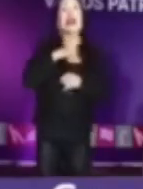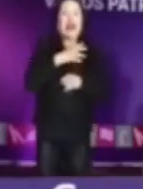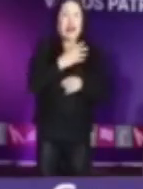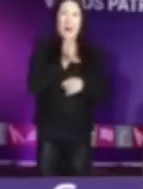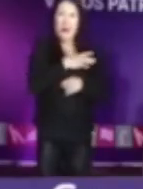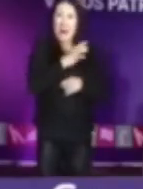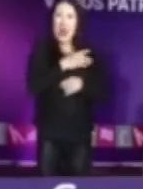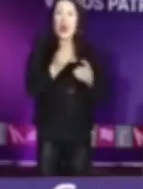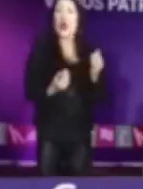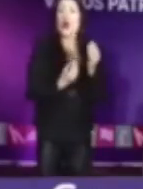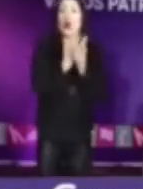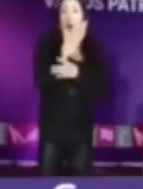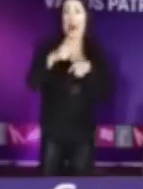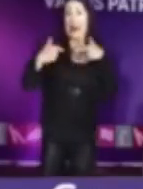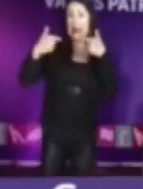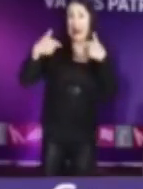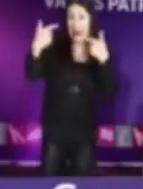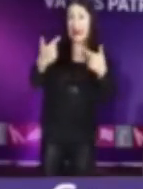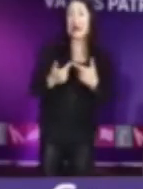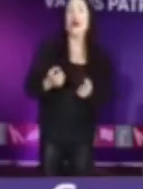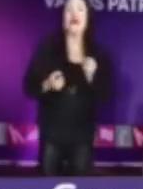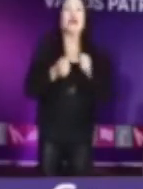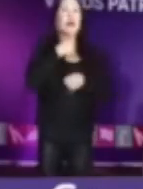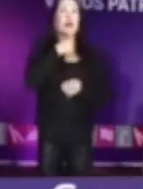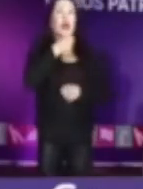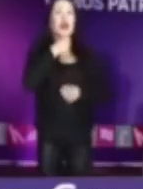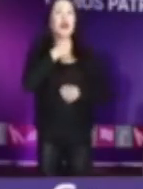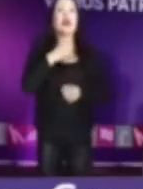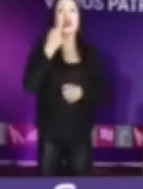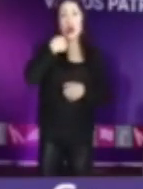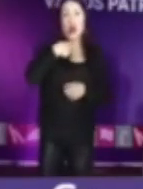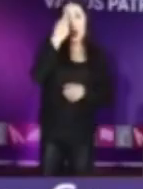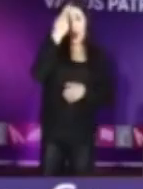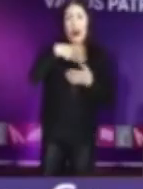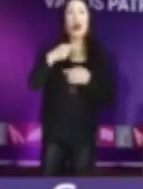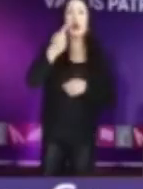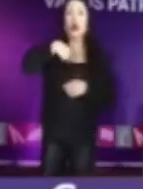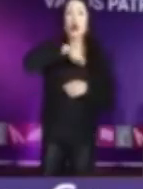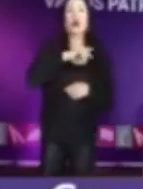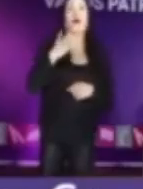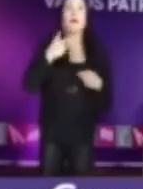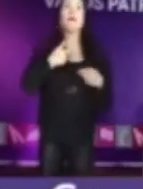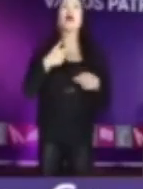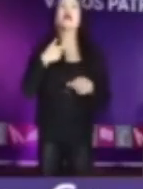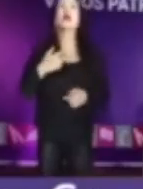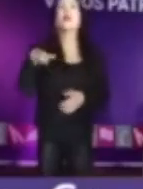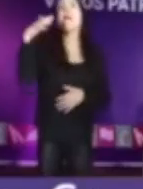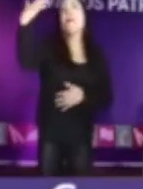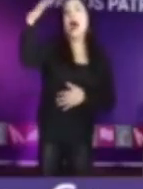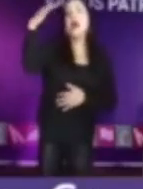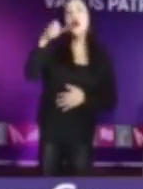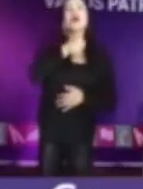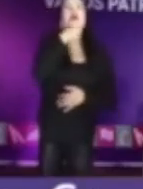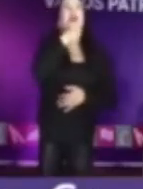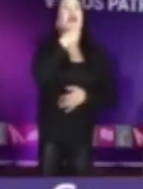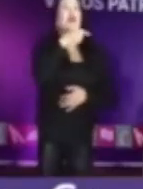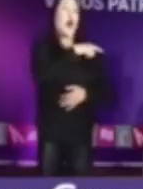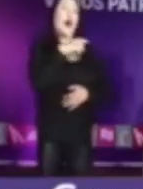miedo a la nueva generación. Yo creo que nosotros, los mayores, los viejitos como mi amigo Paco